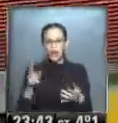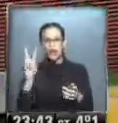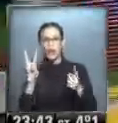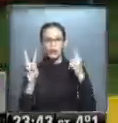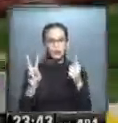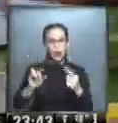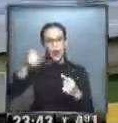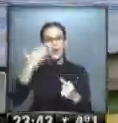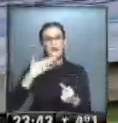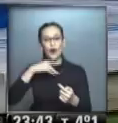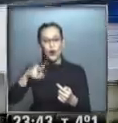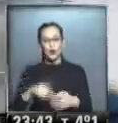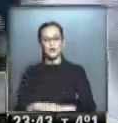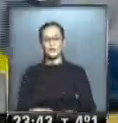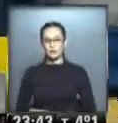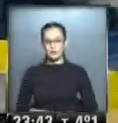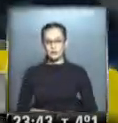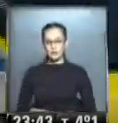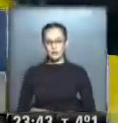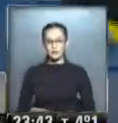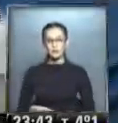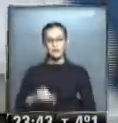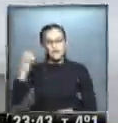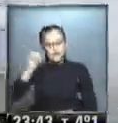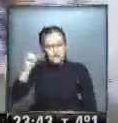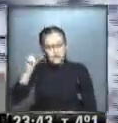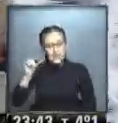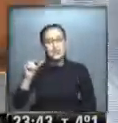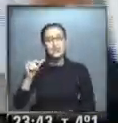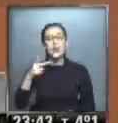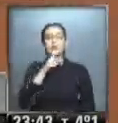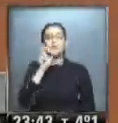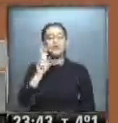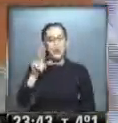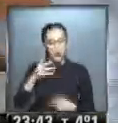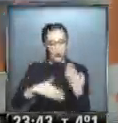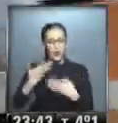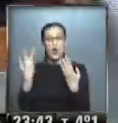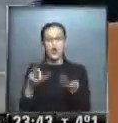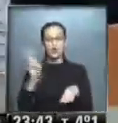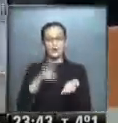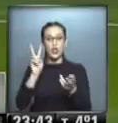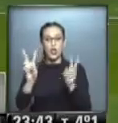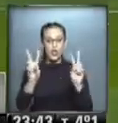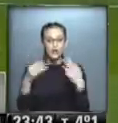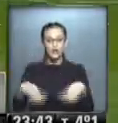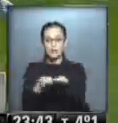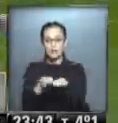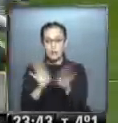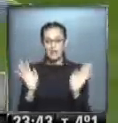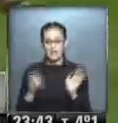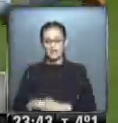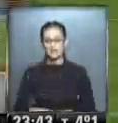2-1, ganaba Boca y nos vamos al complemento. Al minuto nada más, Víctor Aquino iba a poner otra vez en igualdad el juego.